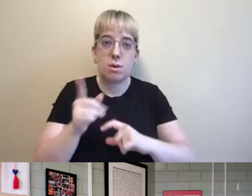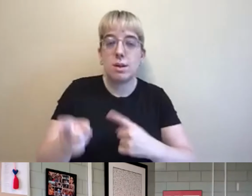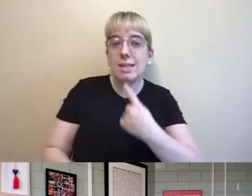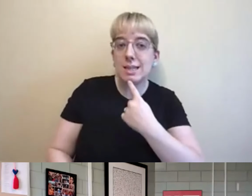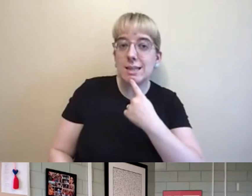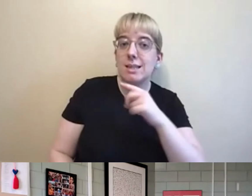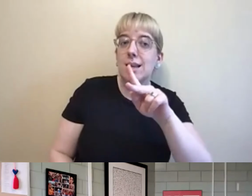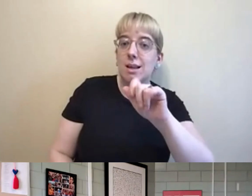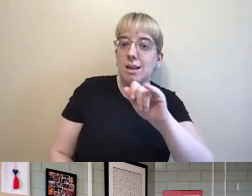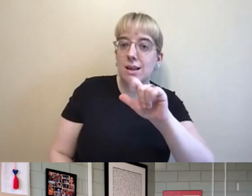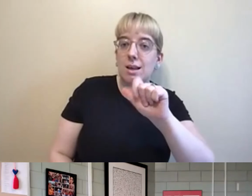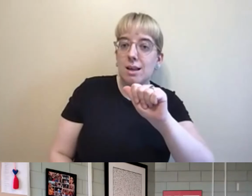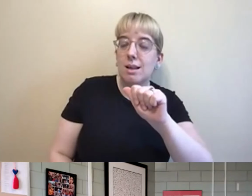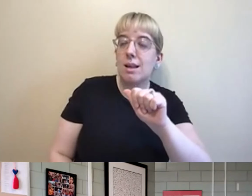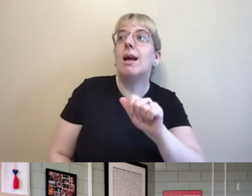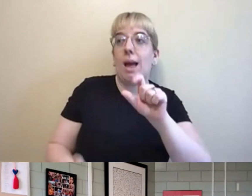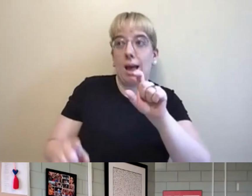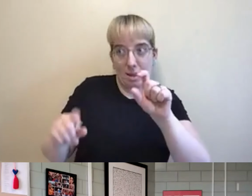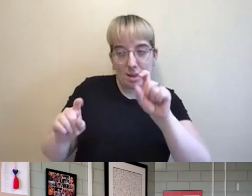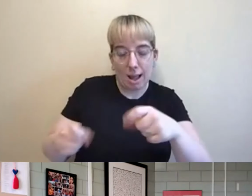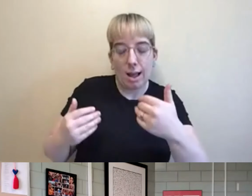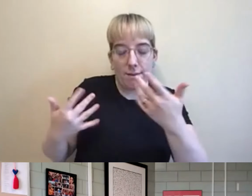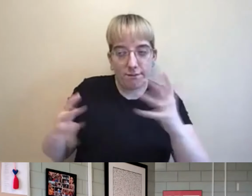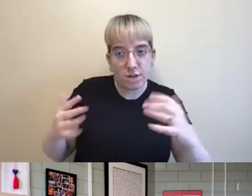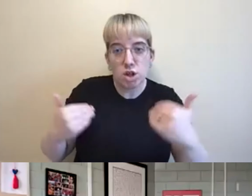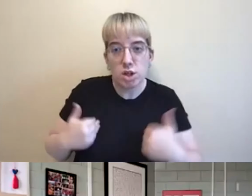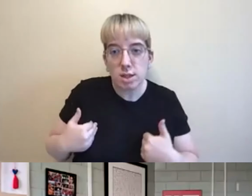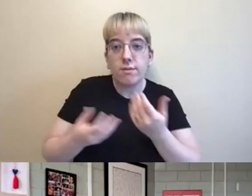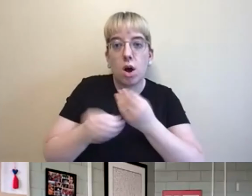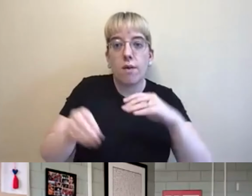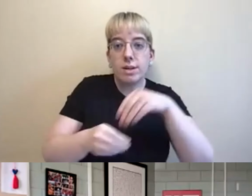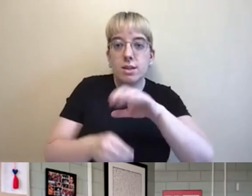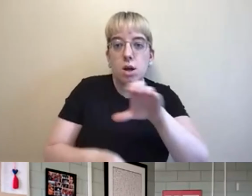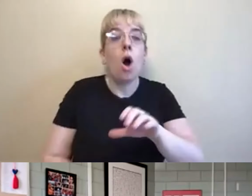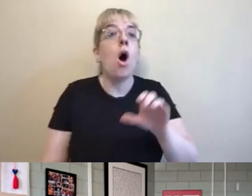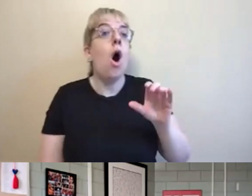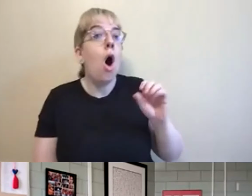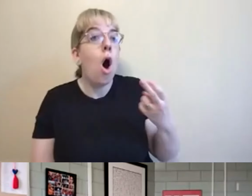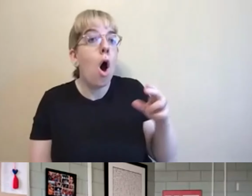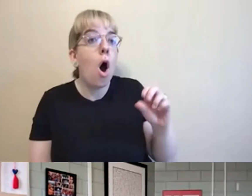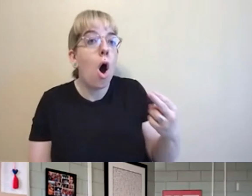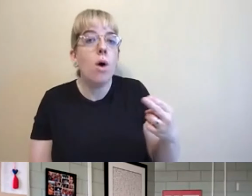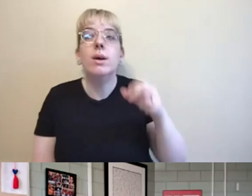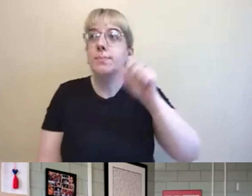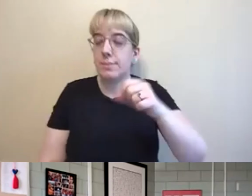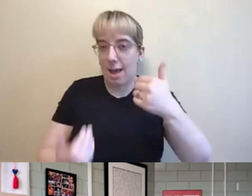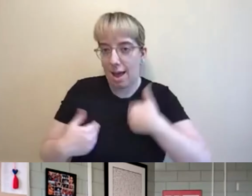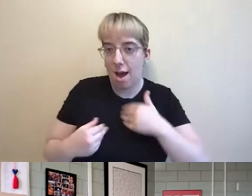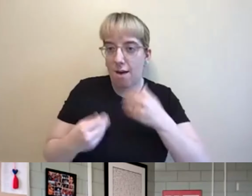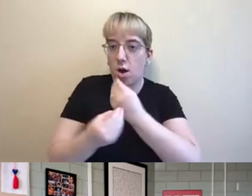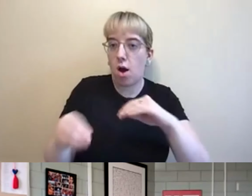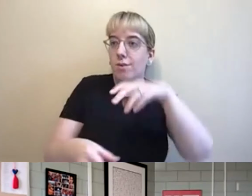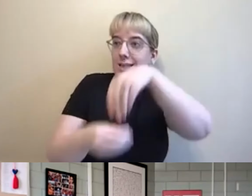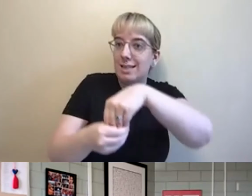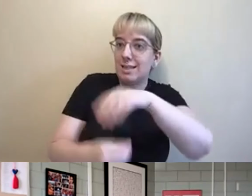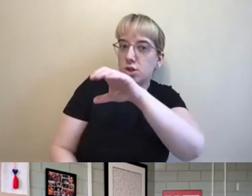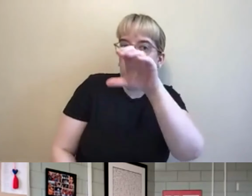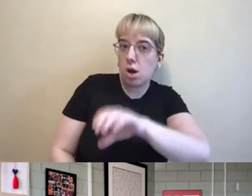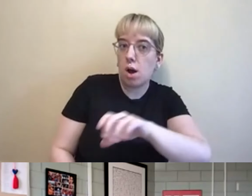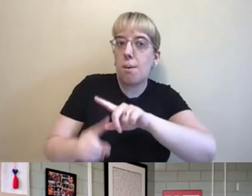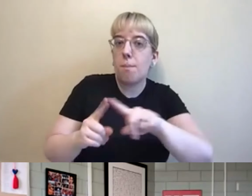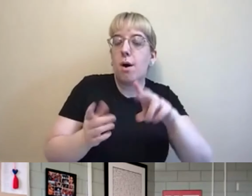para saber cuál es el requisito. Esta organización ha dicho que sí, ya tiene. Si tienen